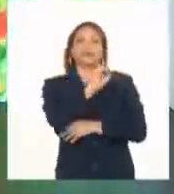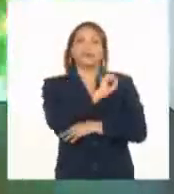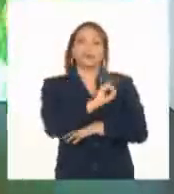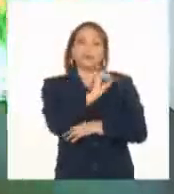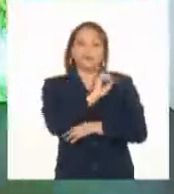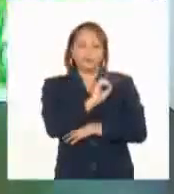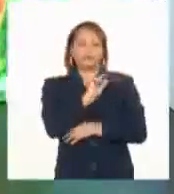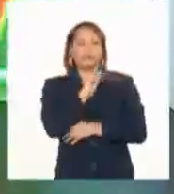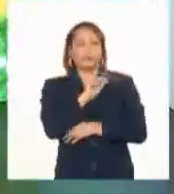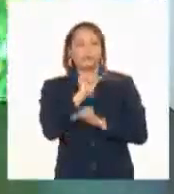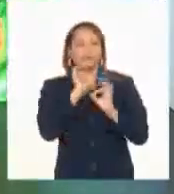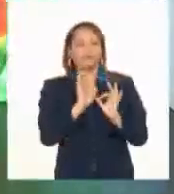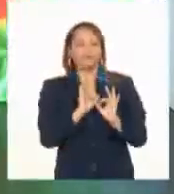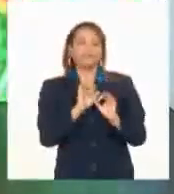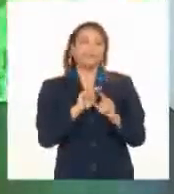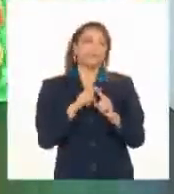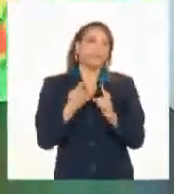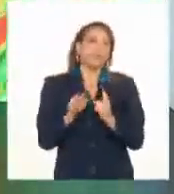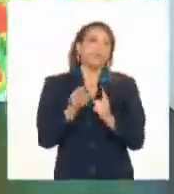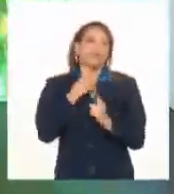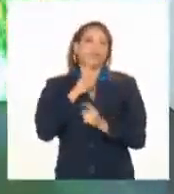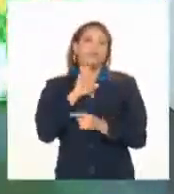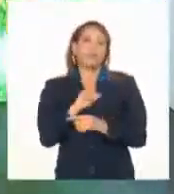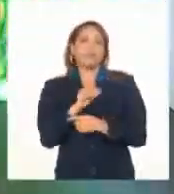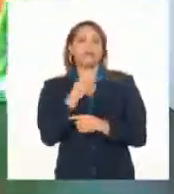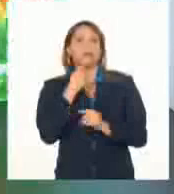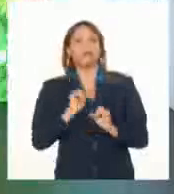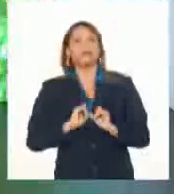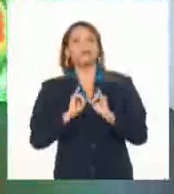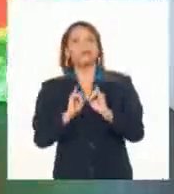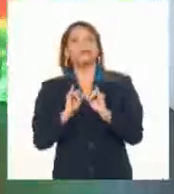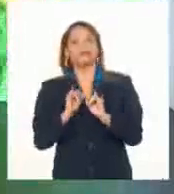nuestro territorio. Y por eso, bueno, decíamos que se ha emitido,